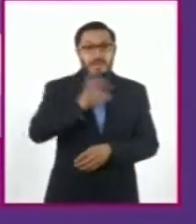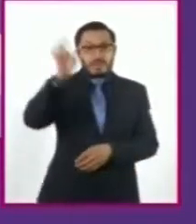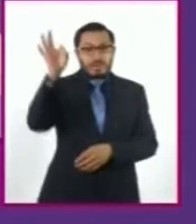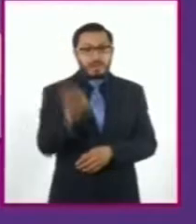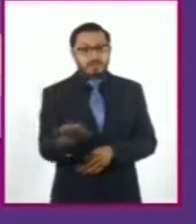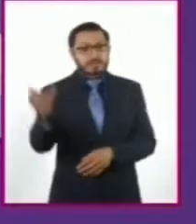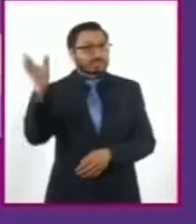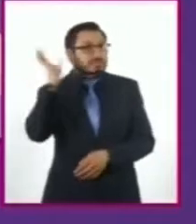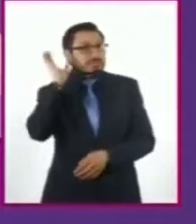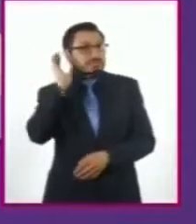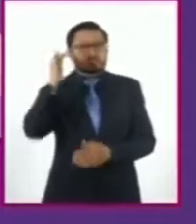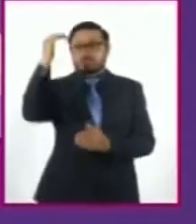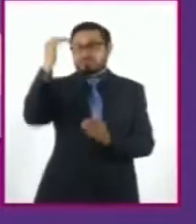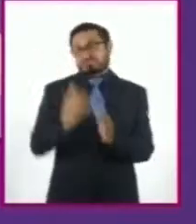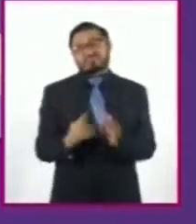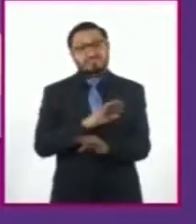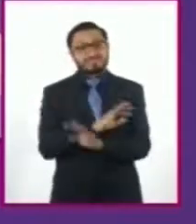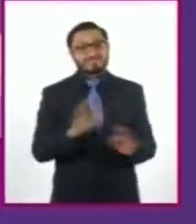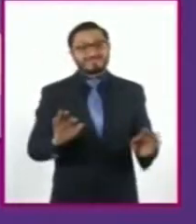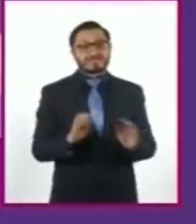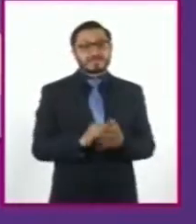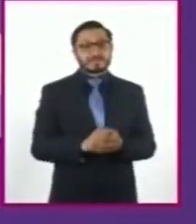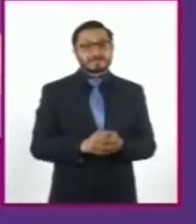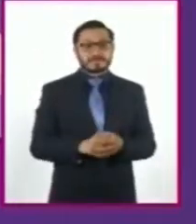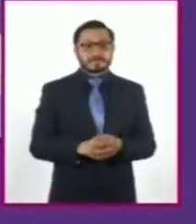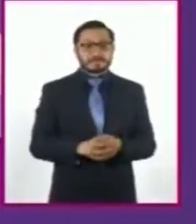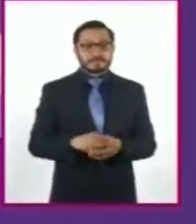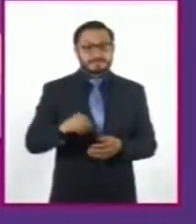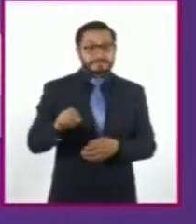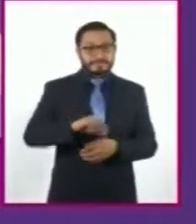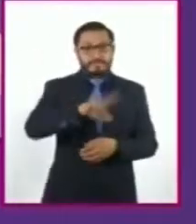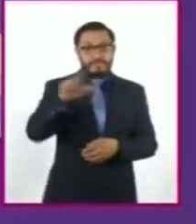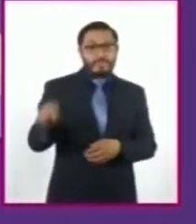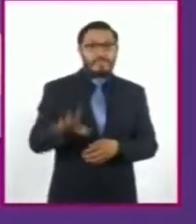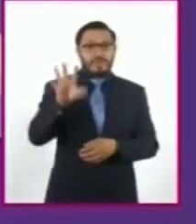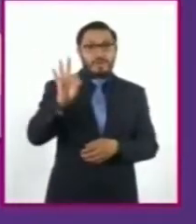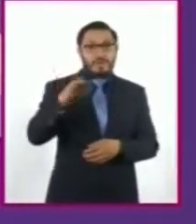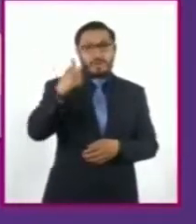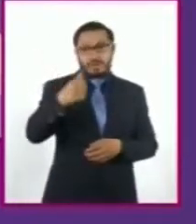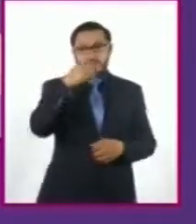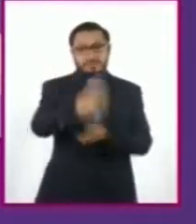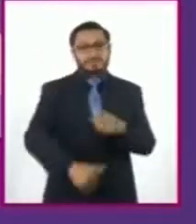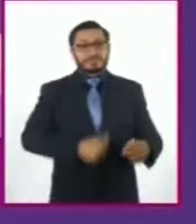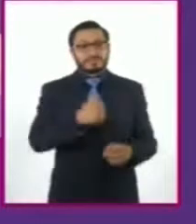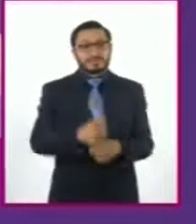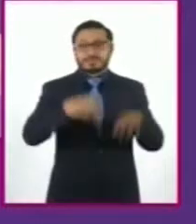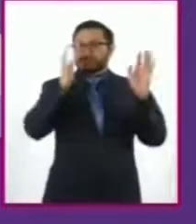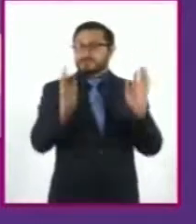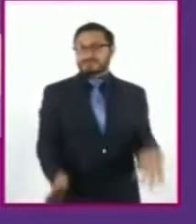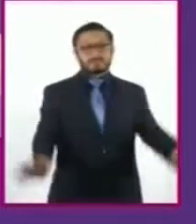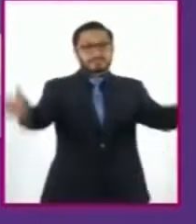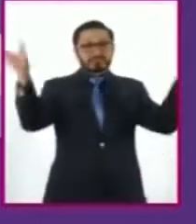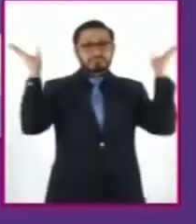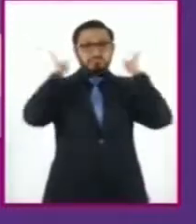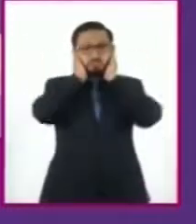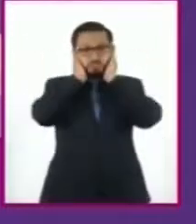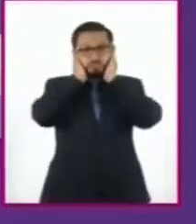su capacidad auditiva. A los 46 años, ya era completamente